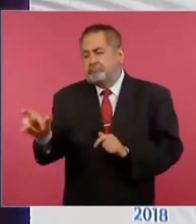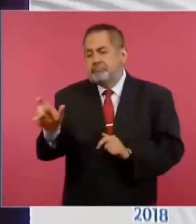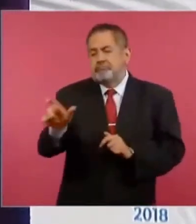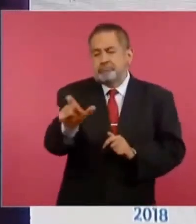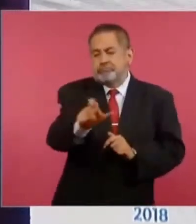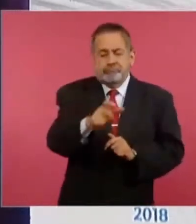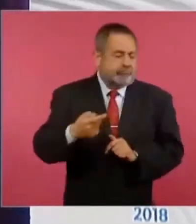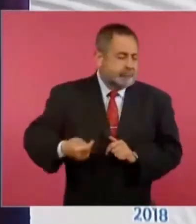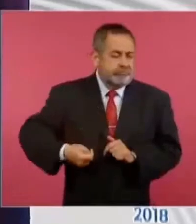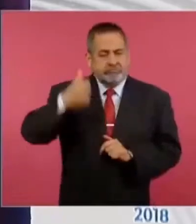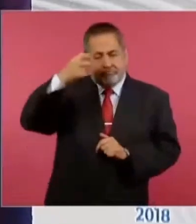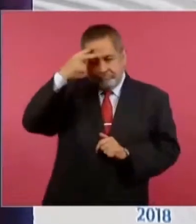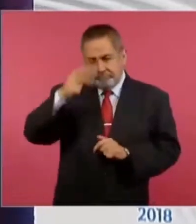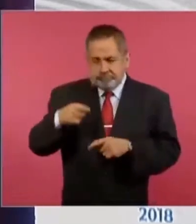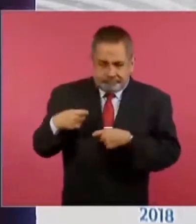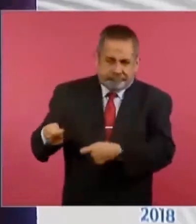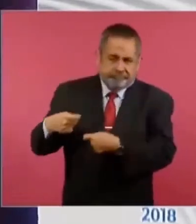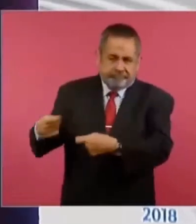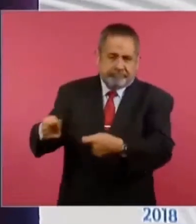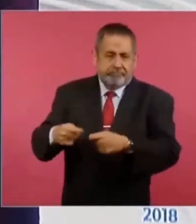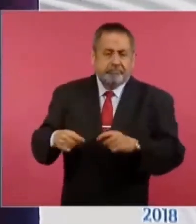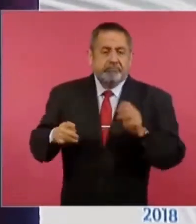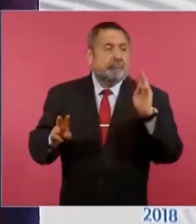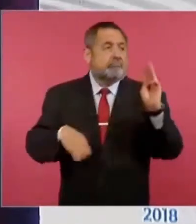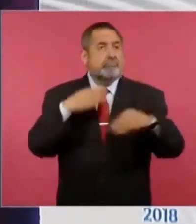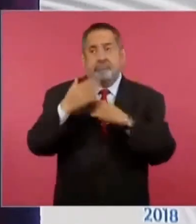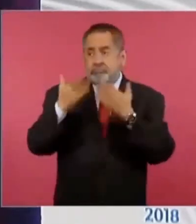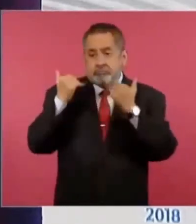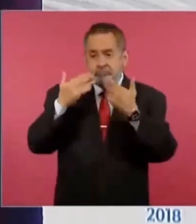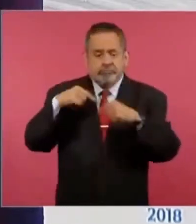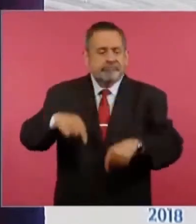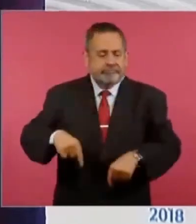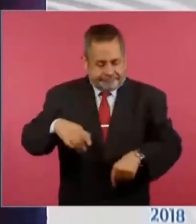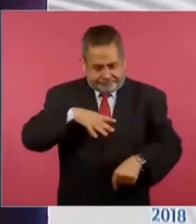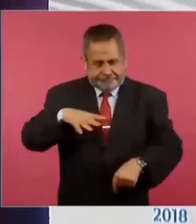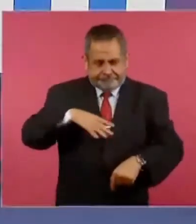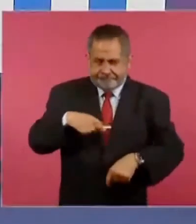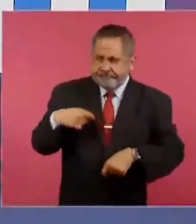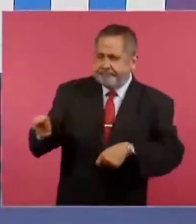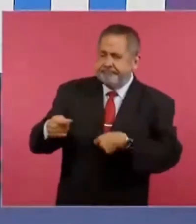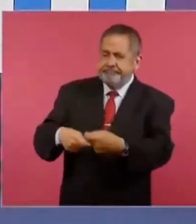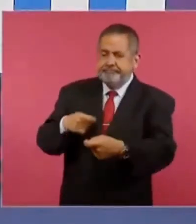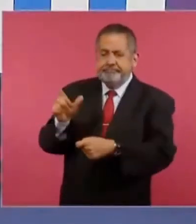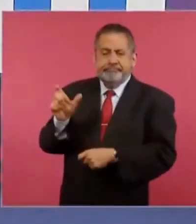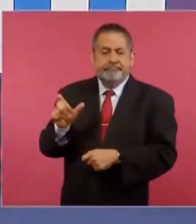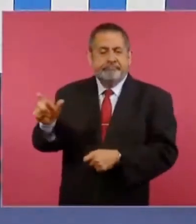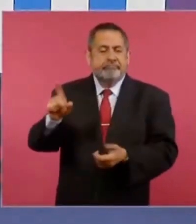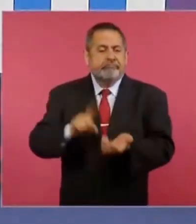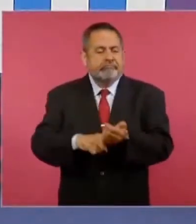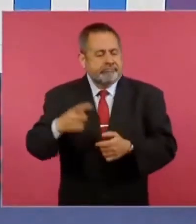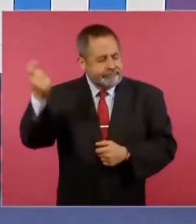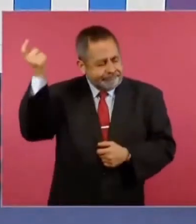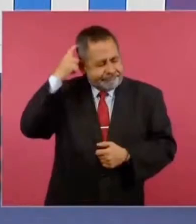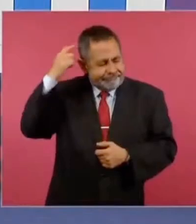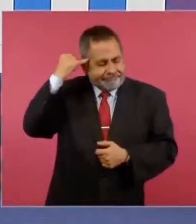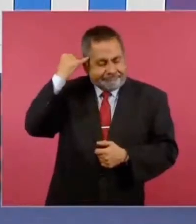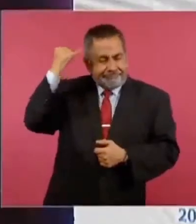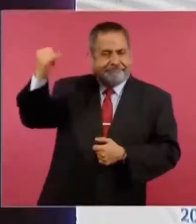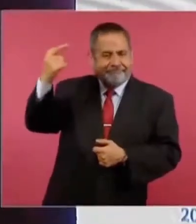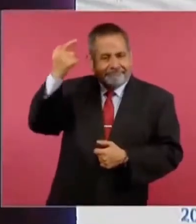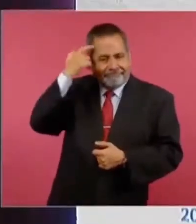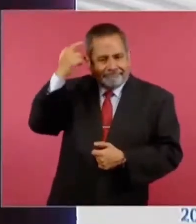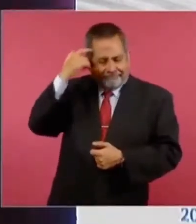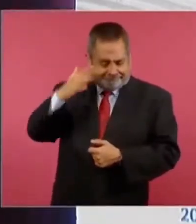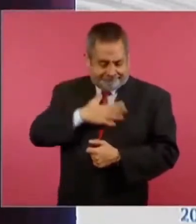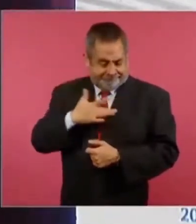vez en México y en muchos países del mundo. Y eso salió de esta cabecita y de este corazón.